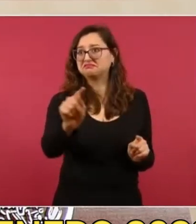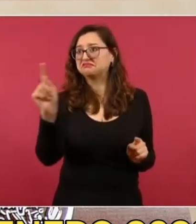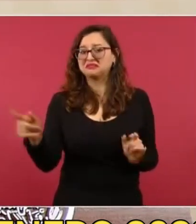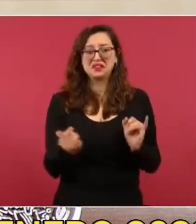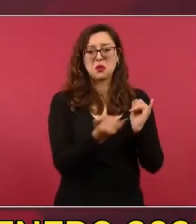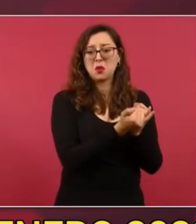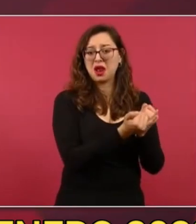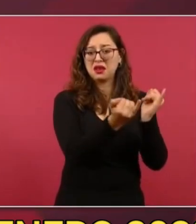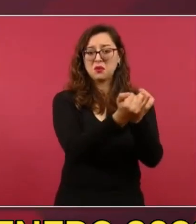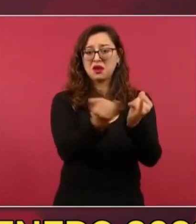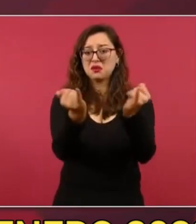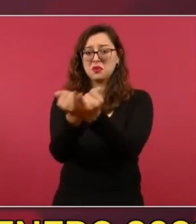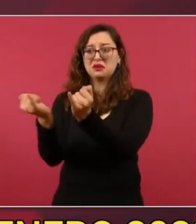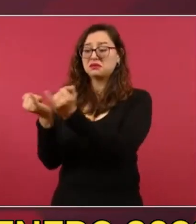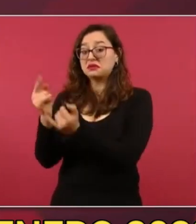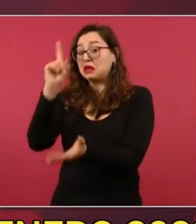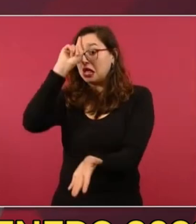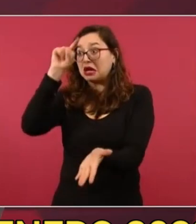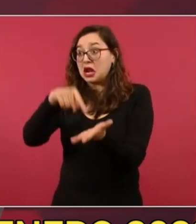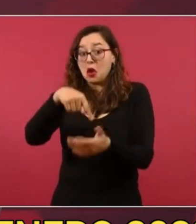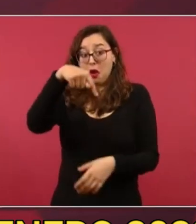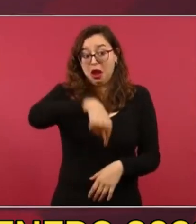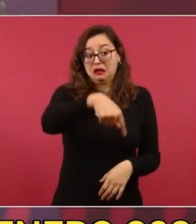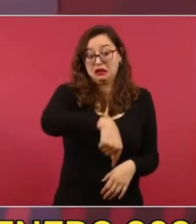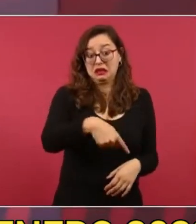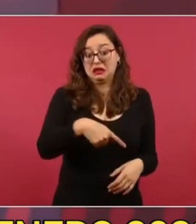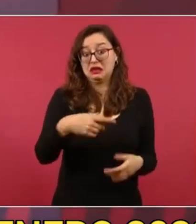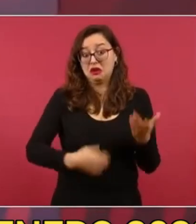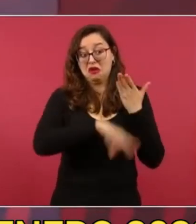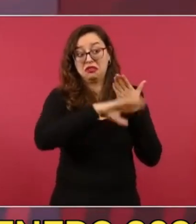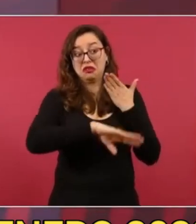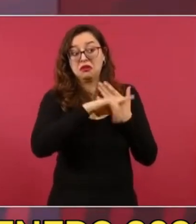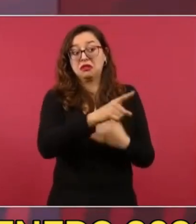los de nosotros son hasta fresas.